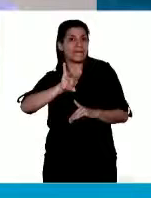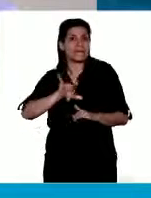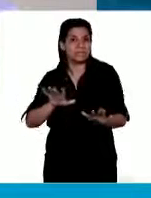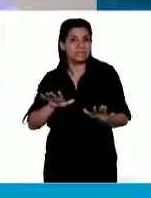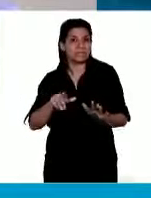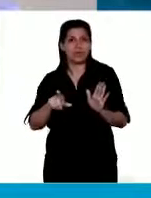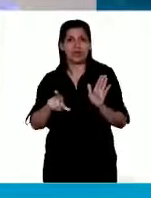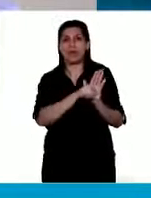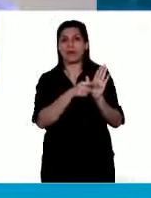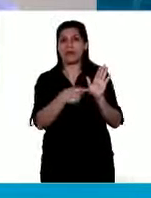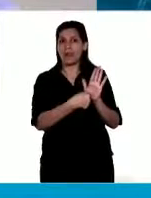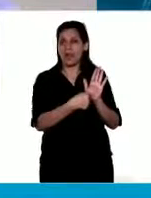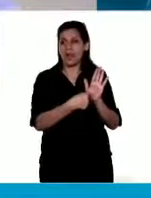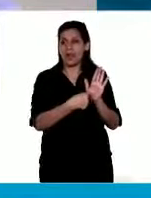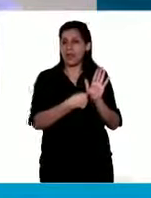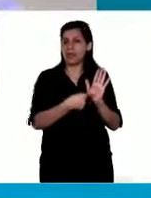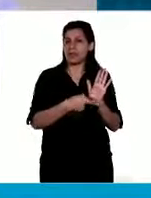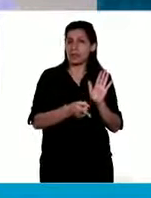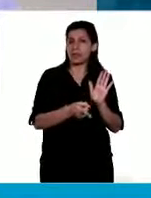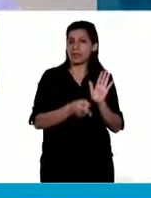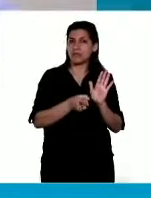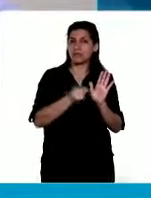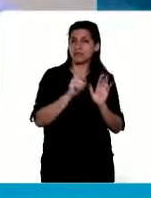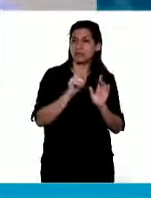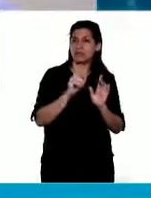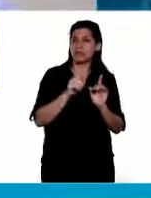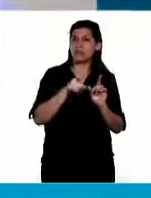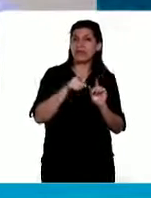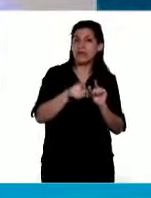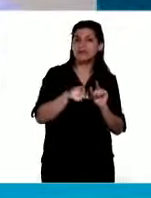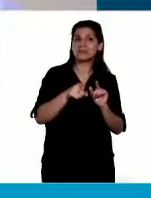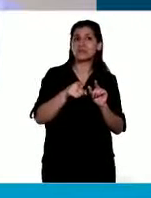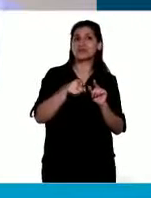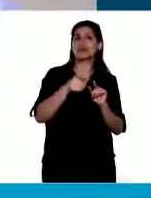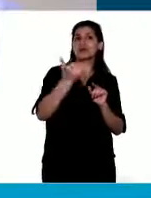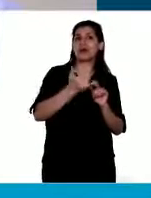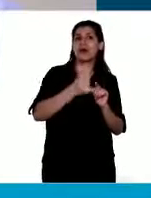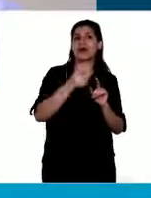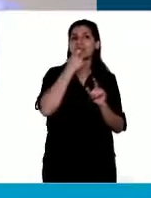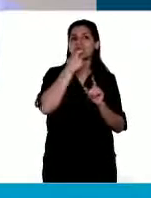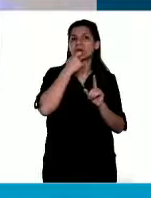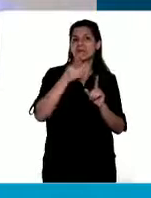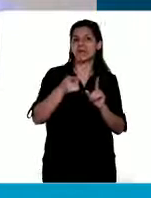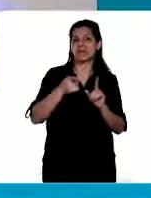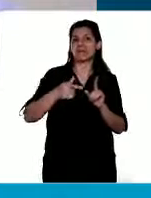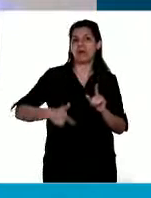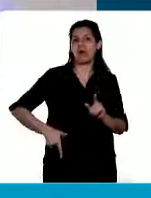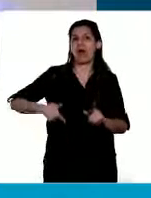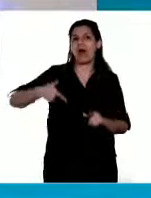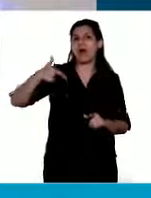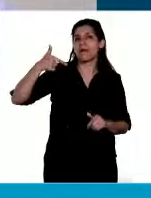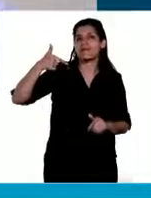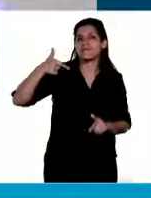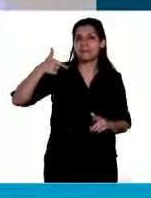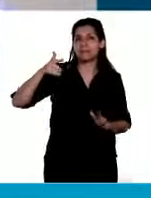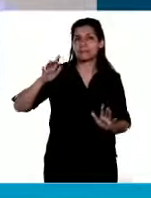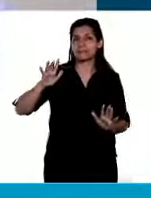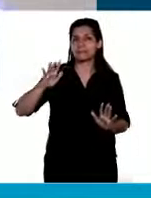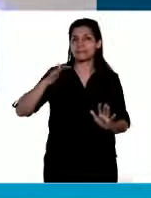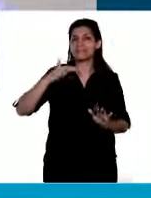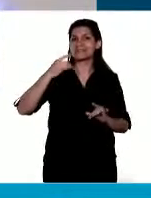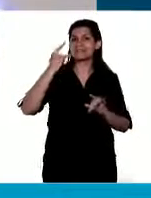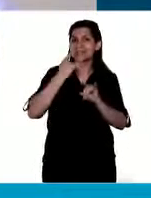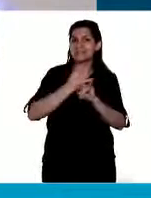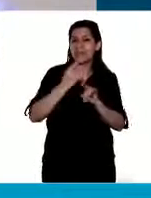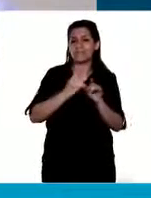ley, sobre todo en aquellos casos donde ellos tengan que elegir usar sus armas de fuego, siempre conforme a lo que